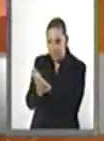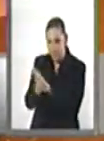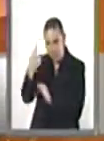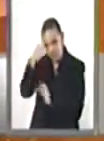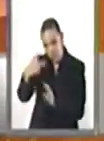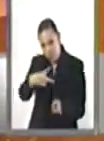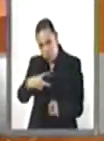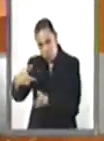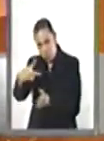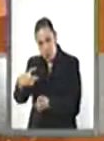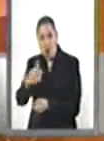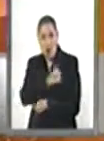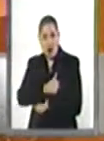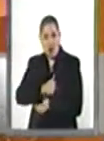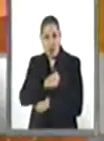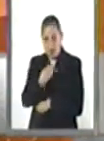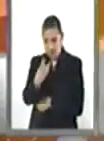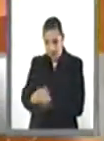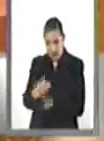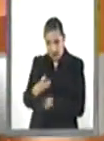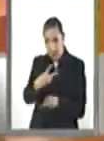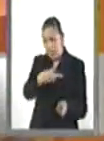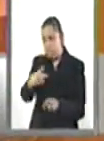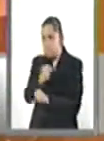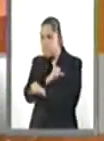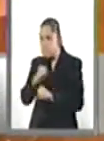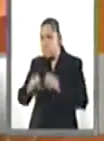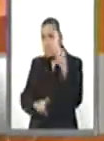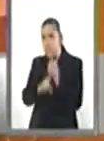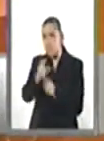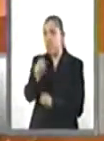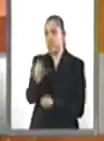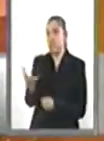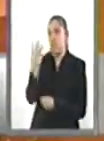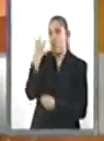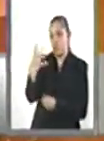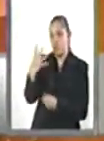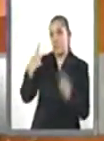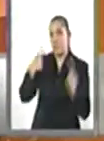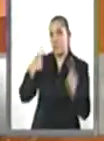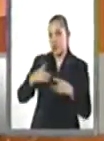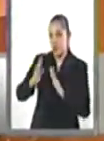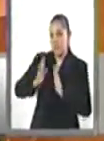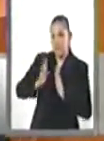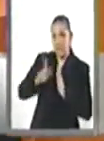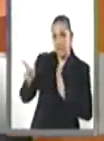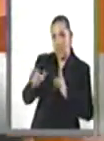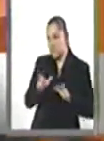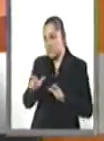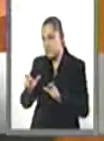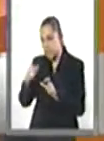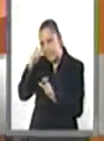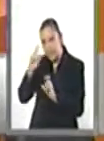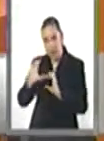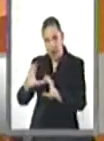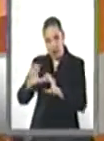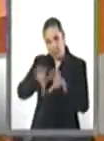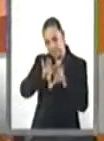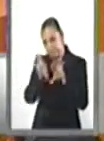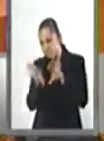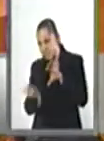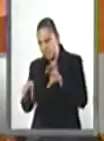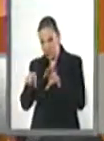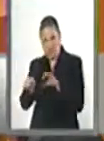de 10 personas, entre ellos 4 militares, al tratar de asegurar una toma clandestina y